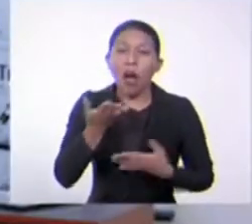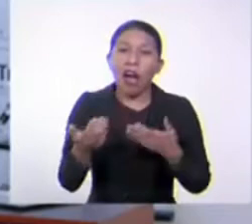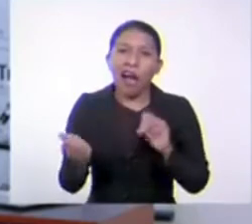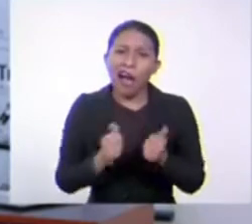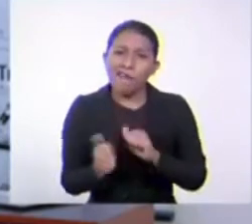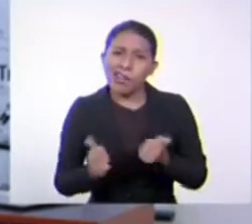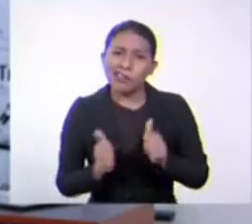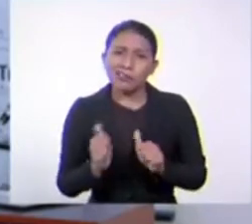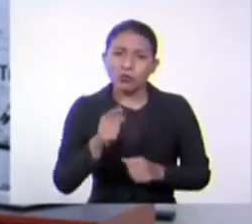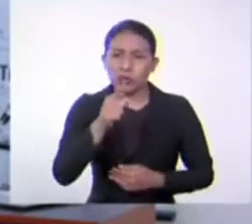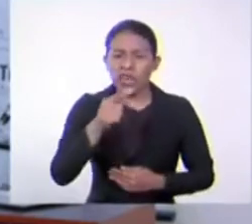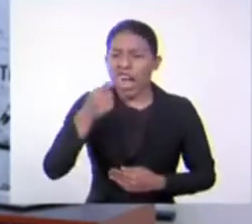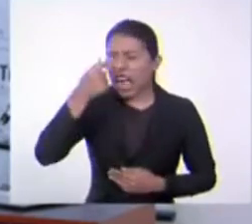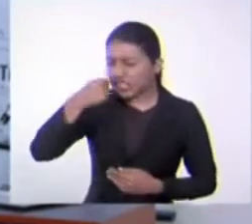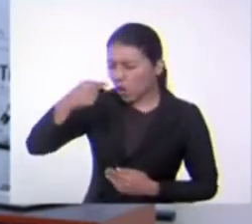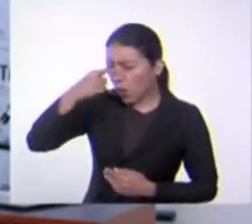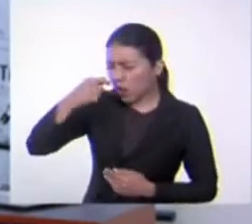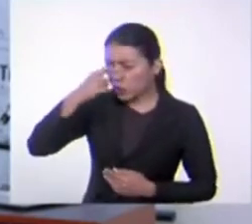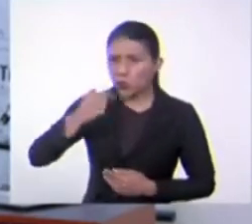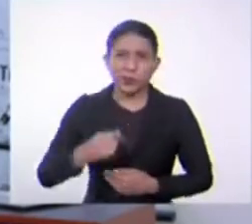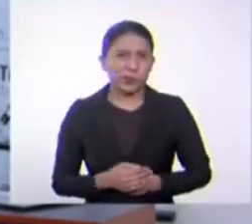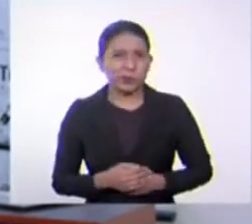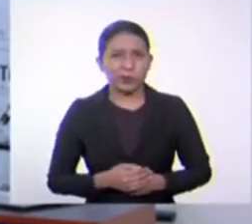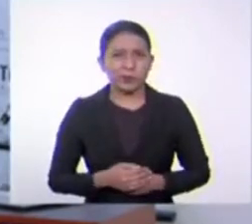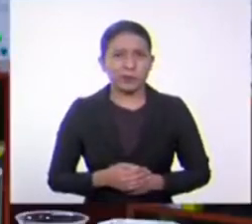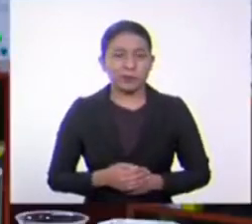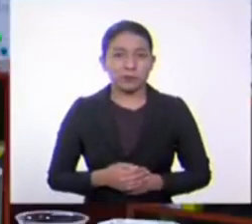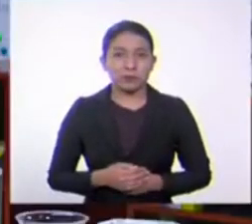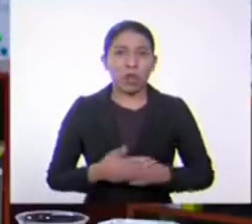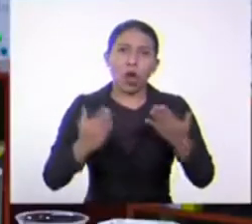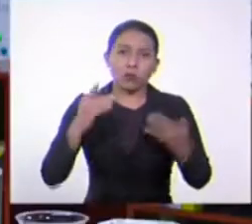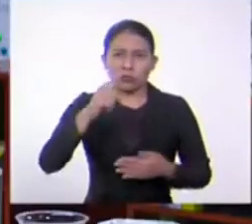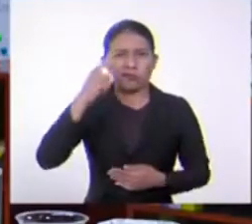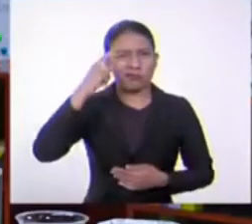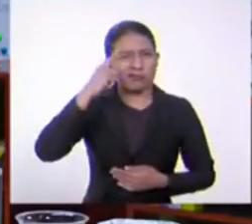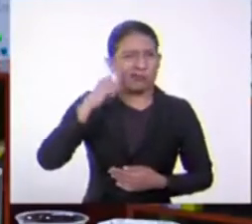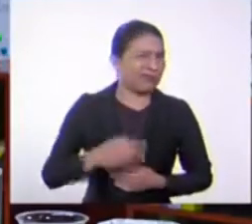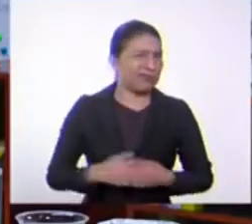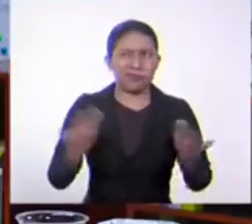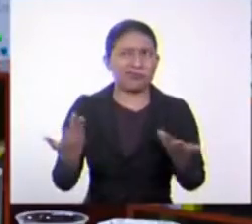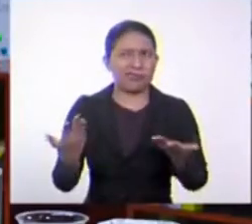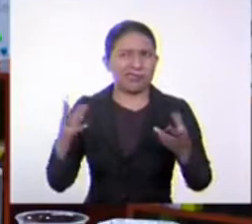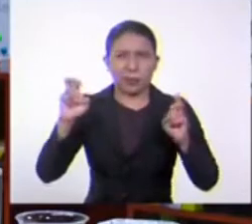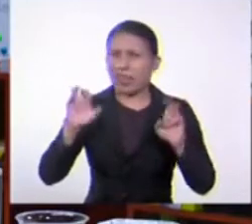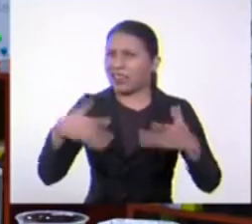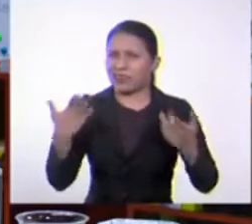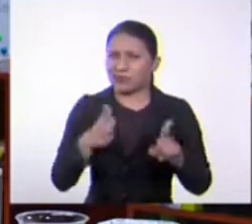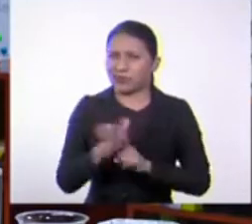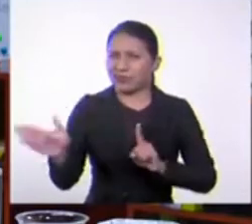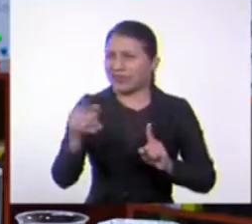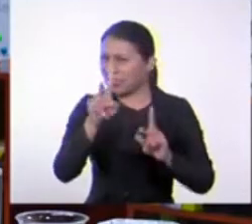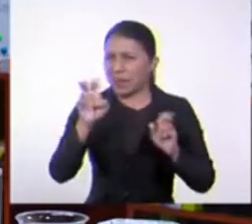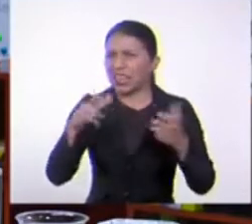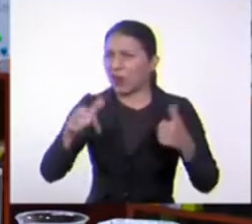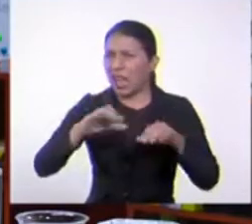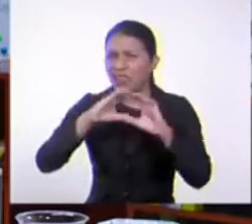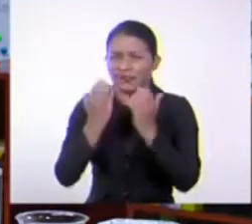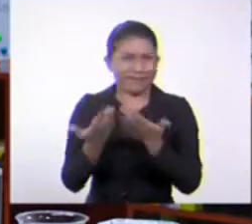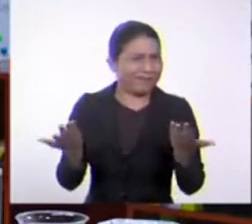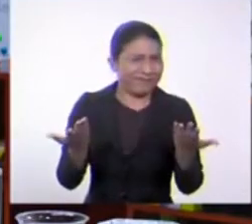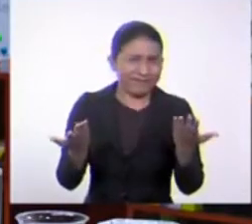vez te ha dado gripe. Y seguramente ahorita te estarás preguntando, ¿qué tiene todo esto que ver con la clase de